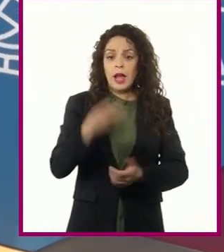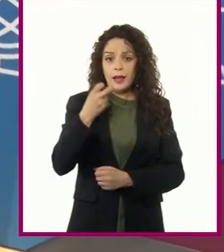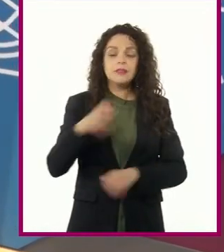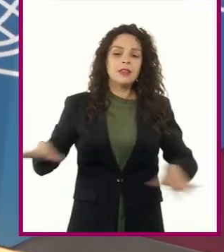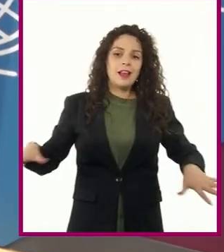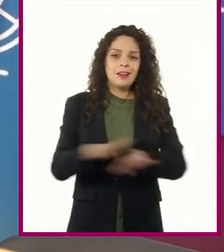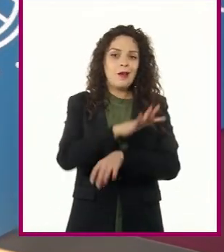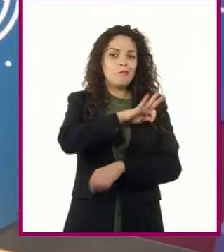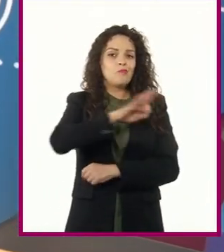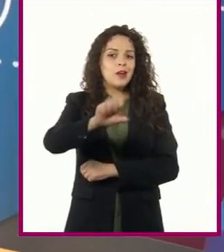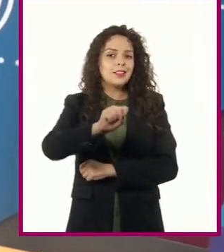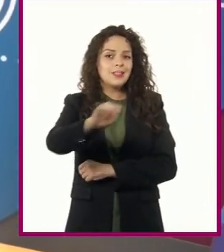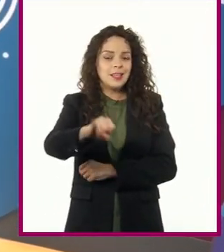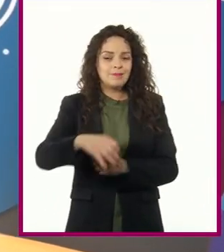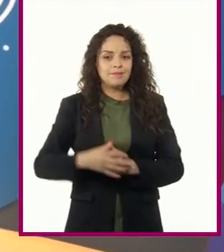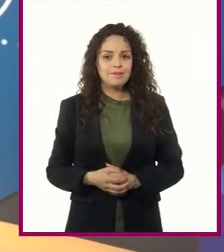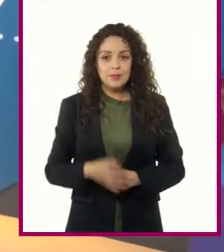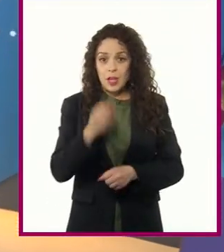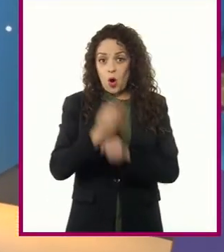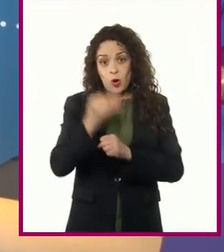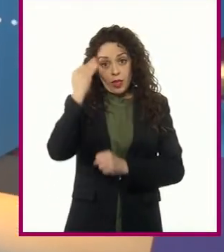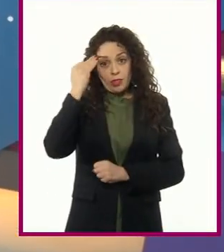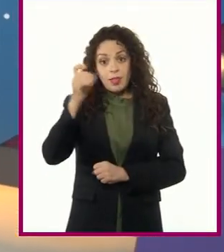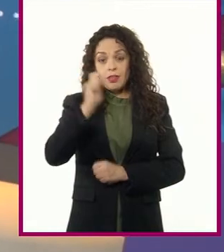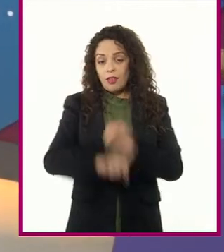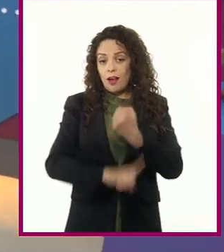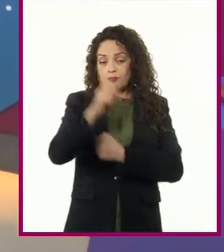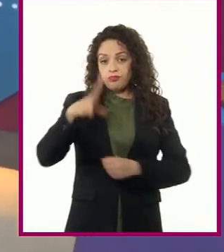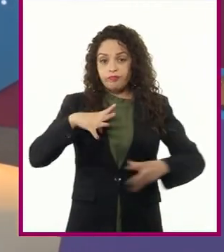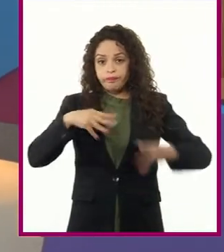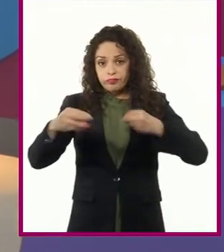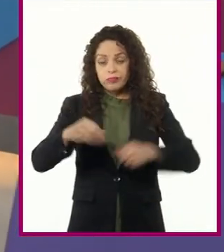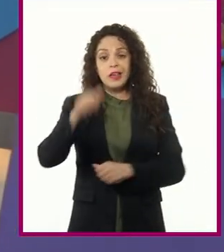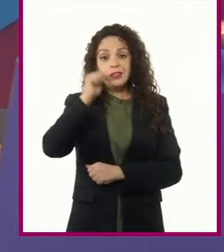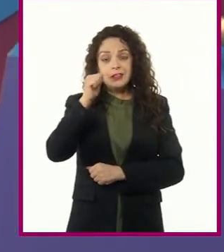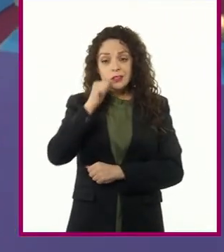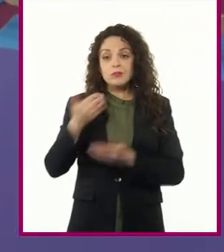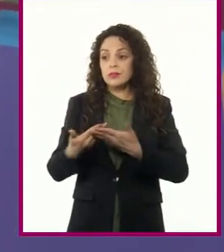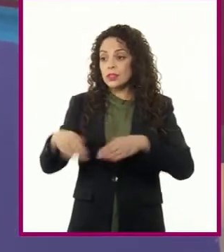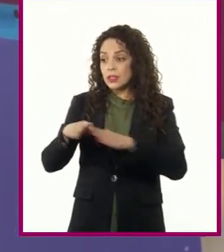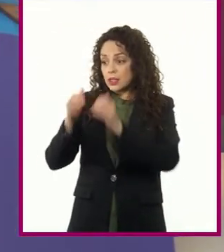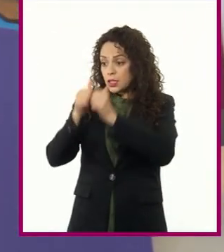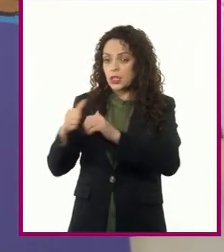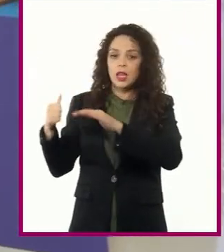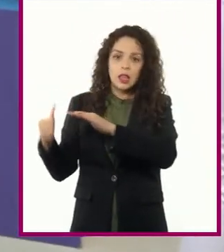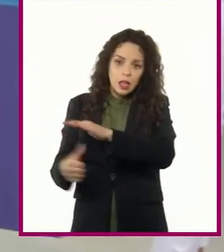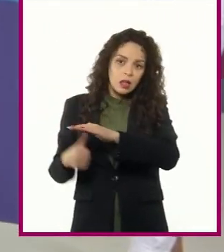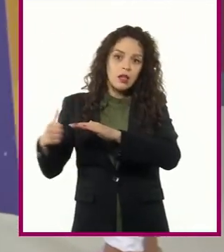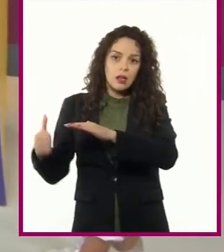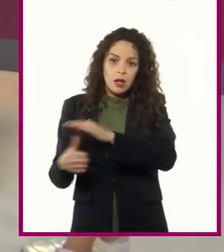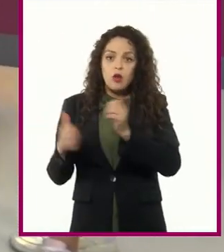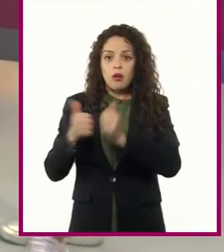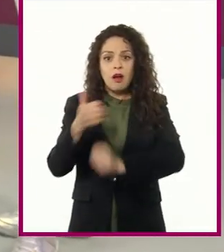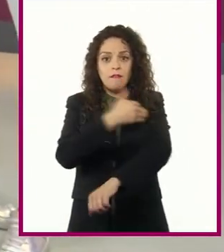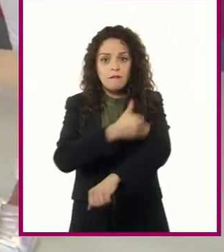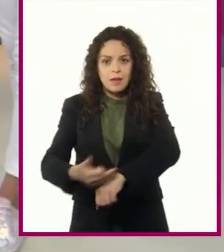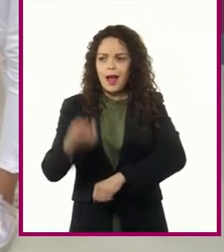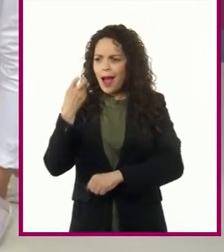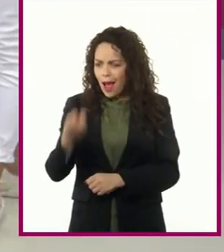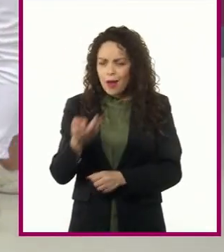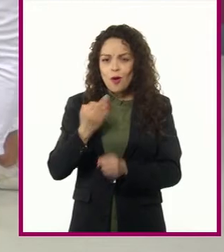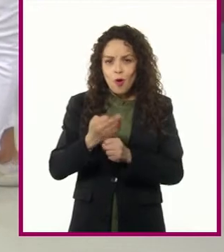cambio. En estos momentos de contingencia en los que pasamos todo el tiempo en nuestras familias, es buen momento para poner en